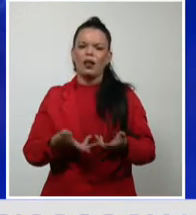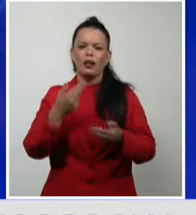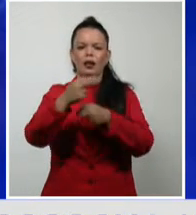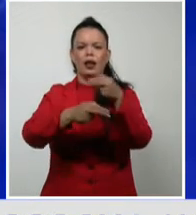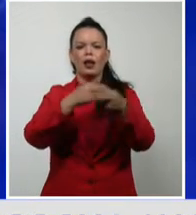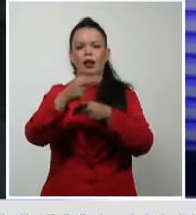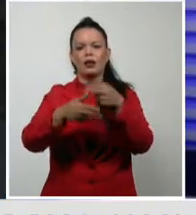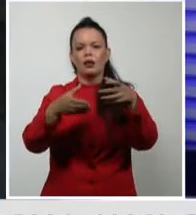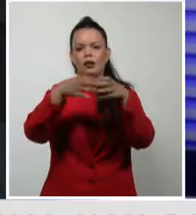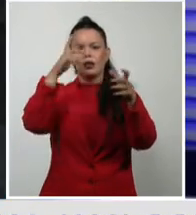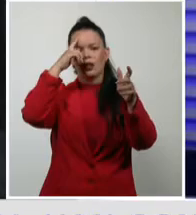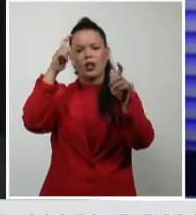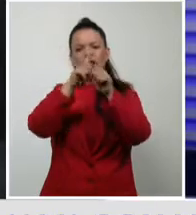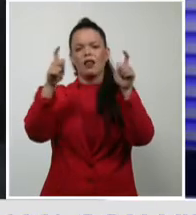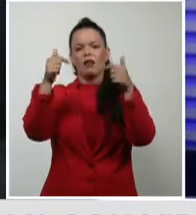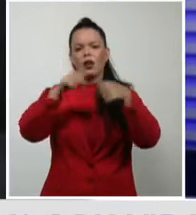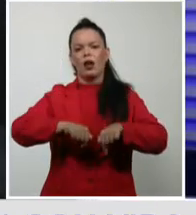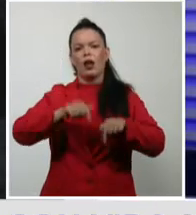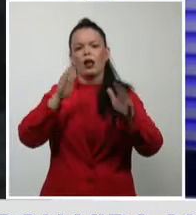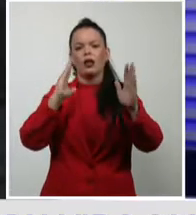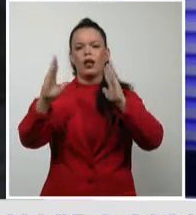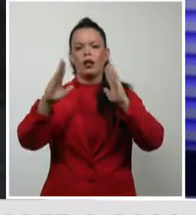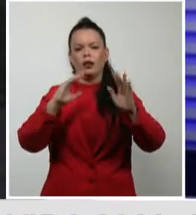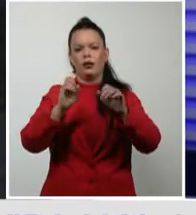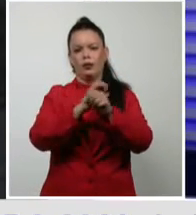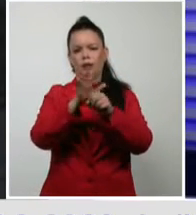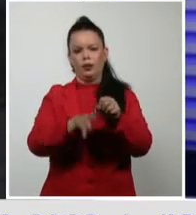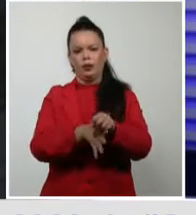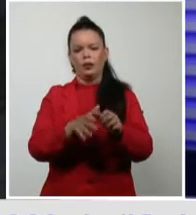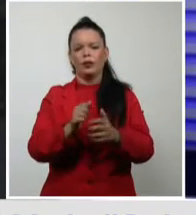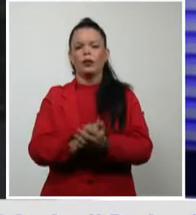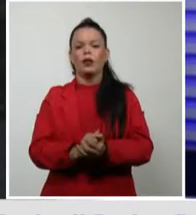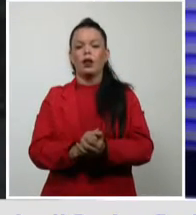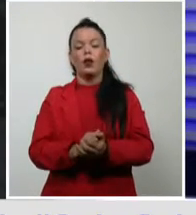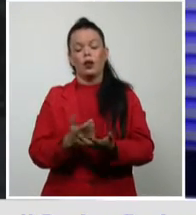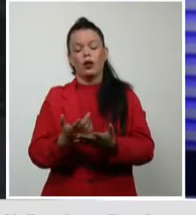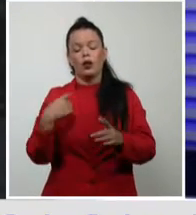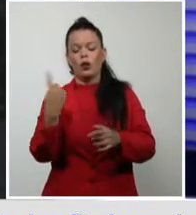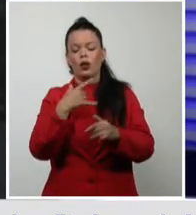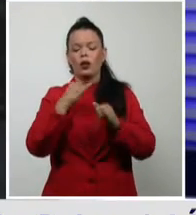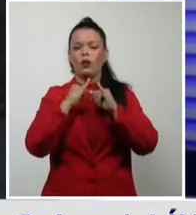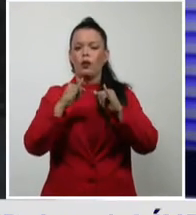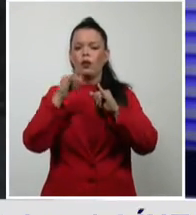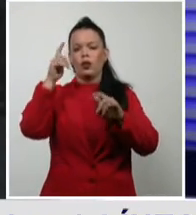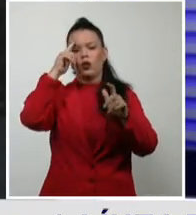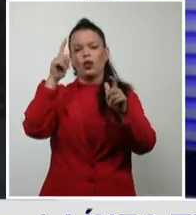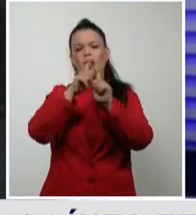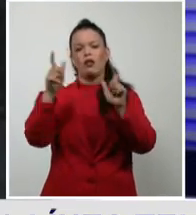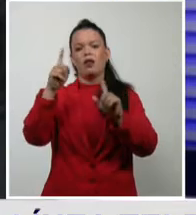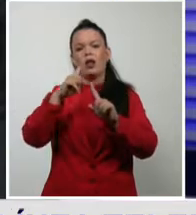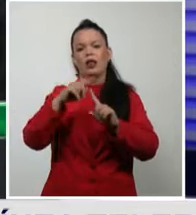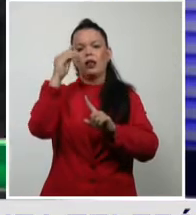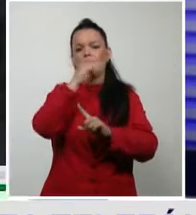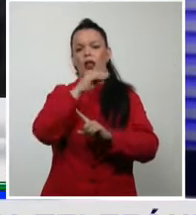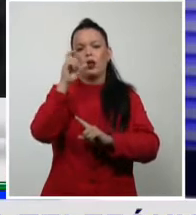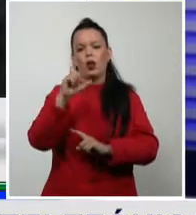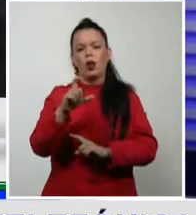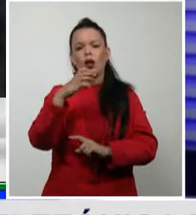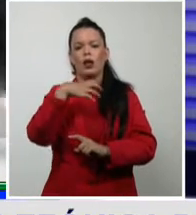de pandemia? Bien, la información científica y tecnológica no se detiene. La mayor expresión la tenemos a través de los